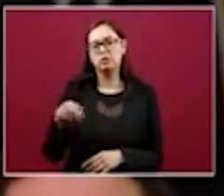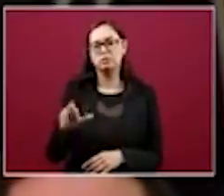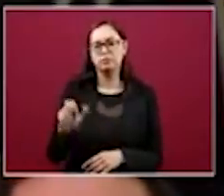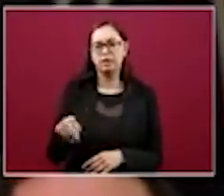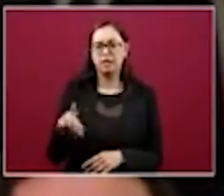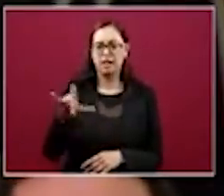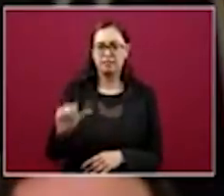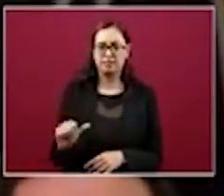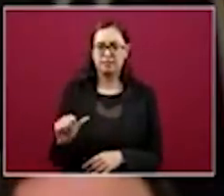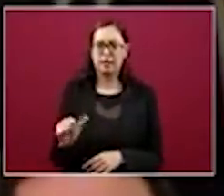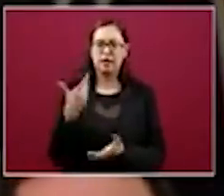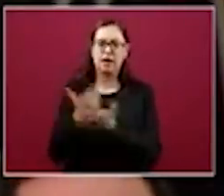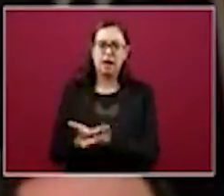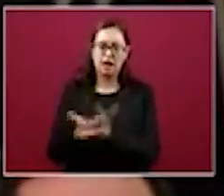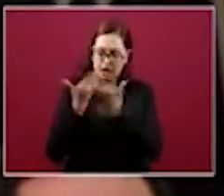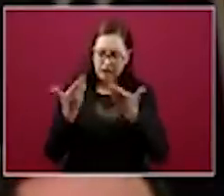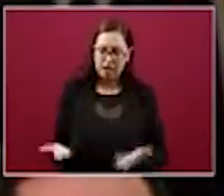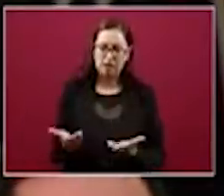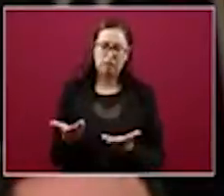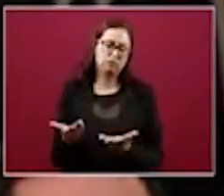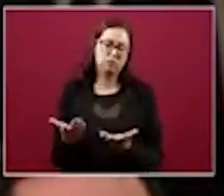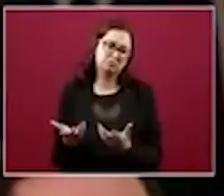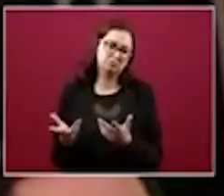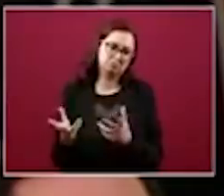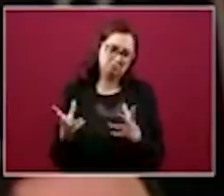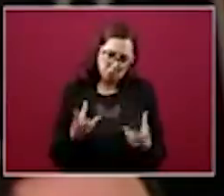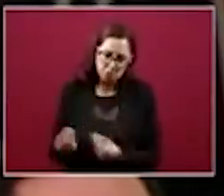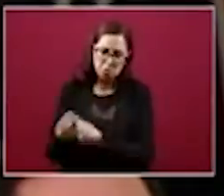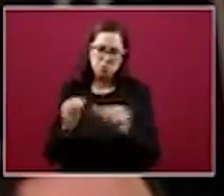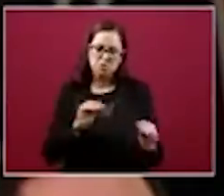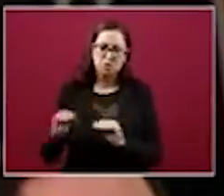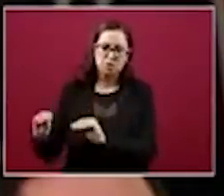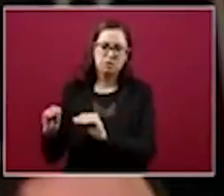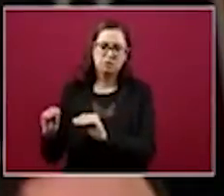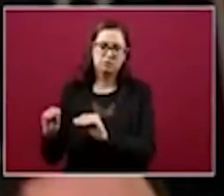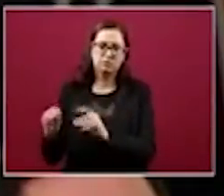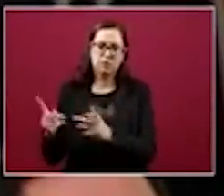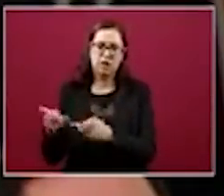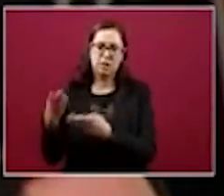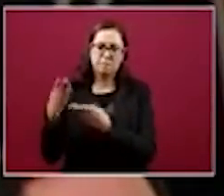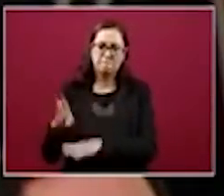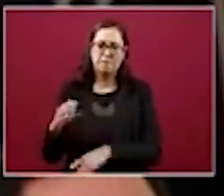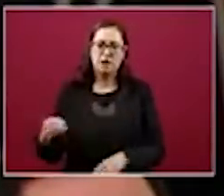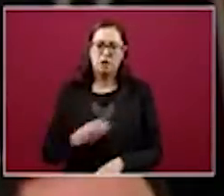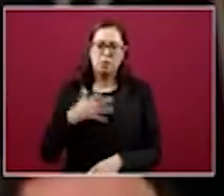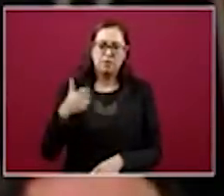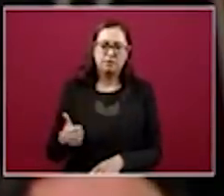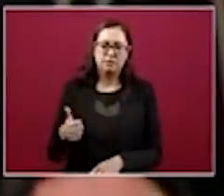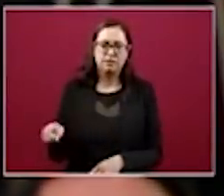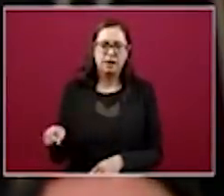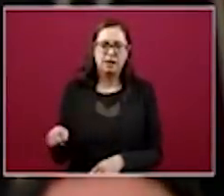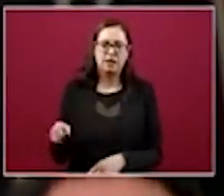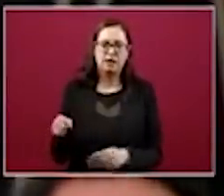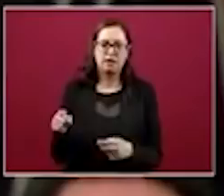Social, y ahora están colaborando con el Banco del Bienestar. Específicamente